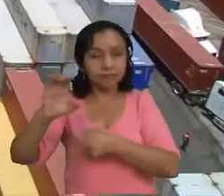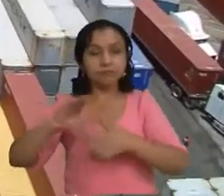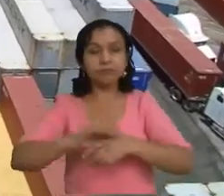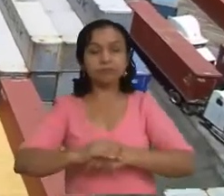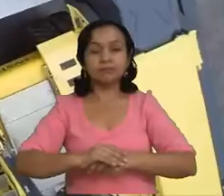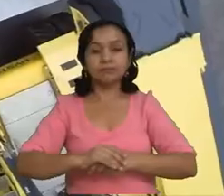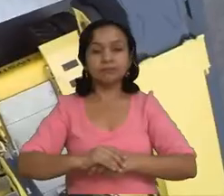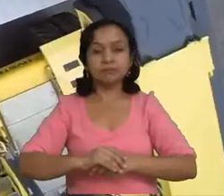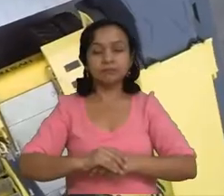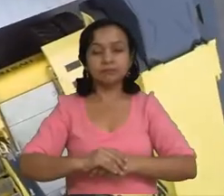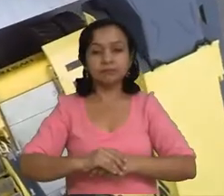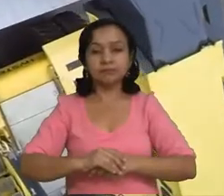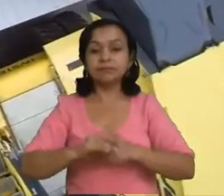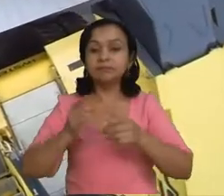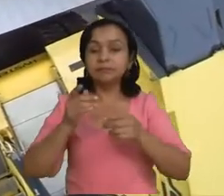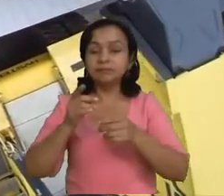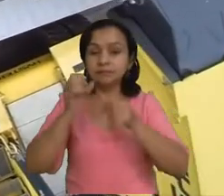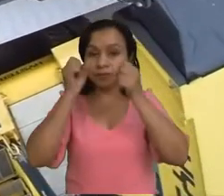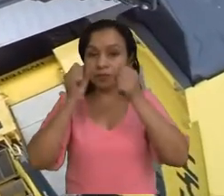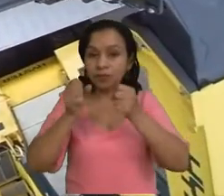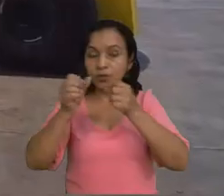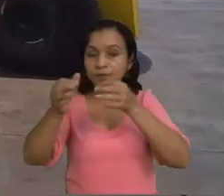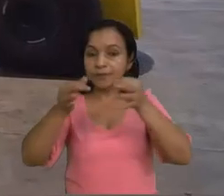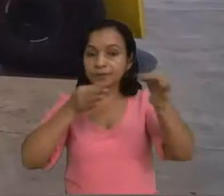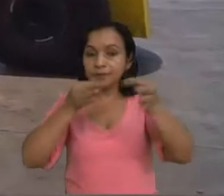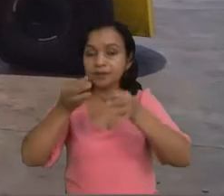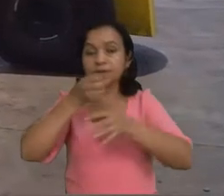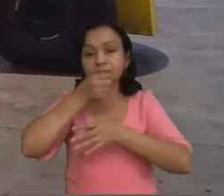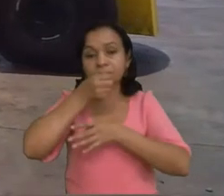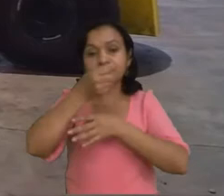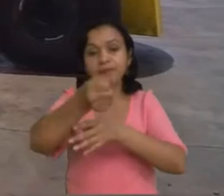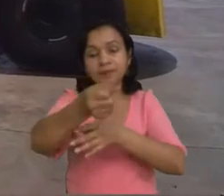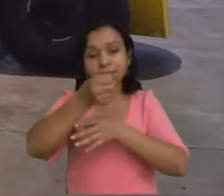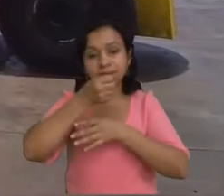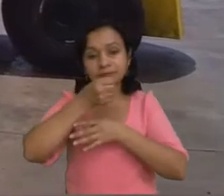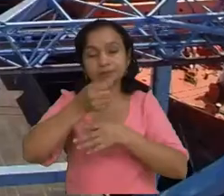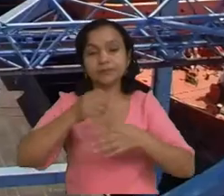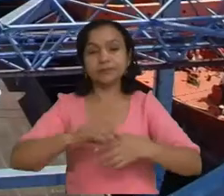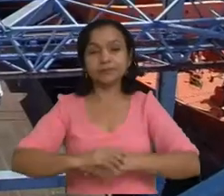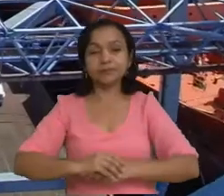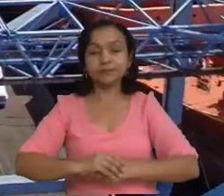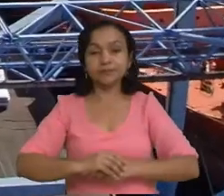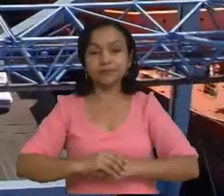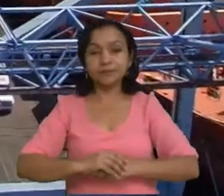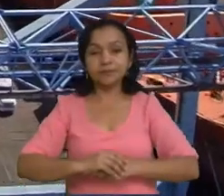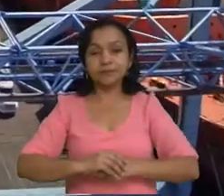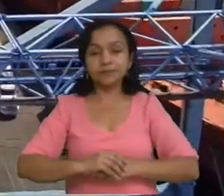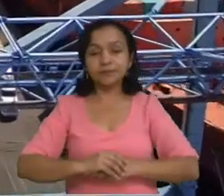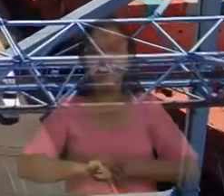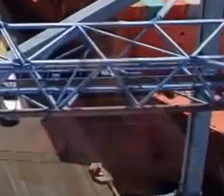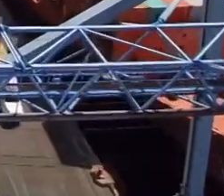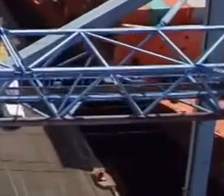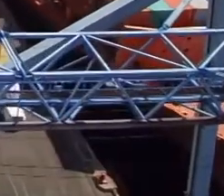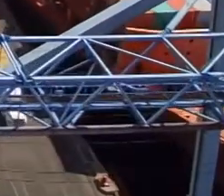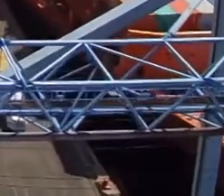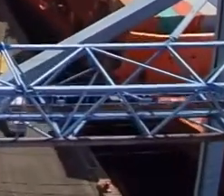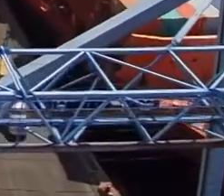BCIE. Con cámara de Ronald Ruiz para el canal parlamentario, les informó Miguel Carranza Mena.